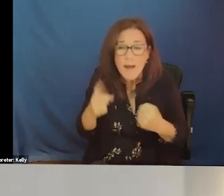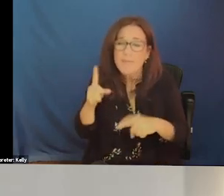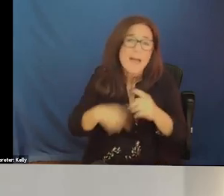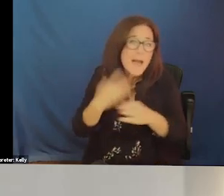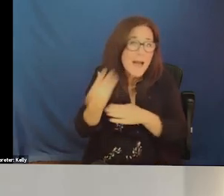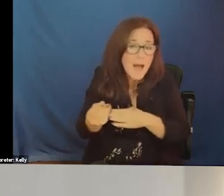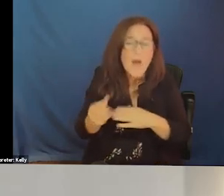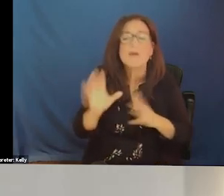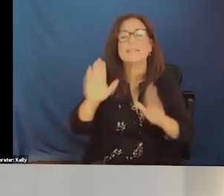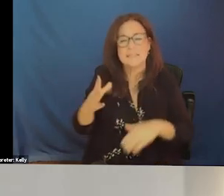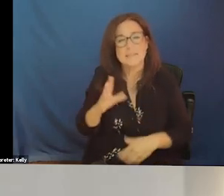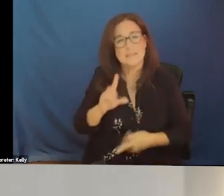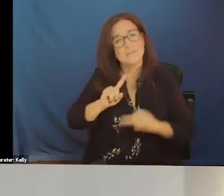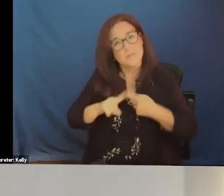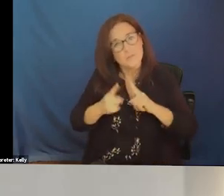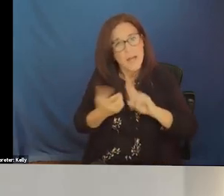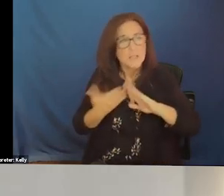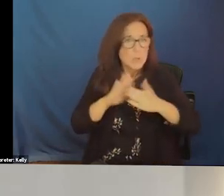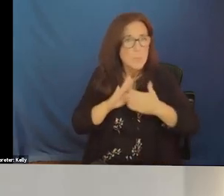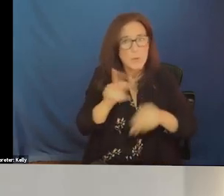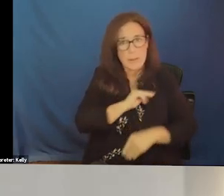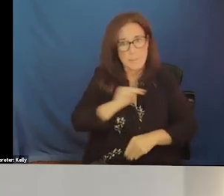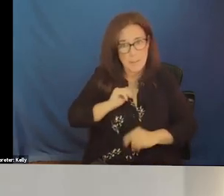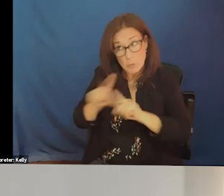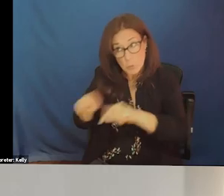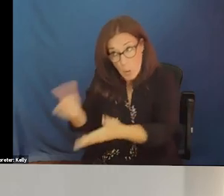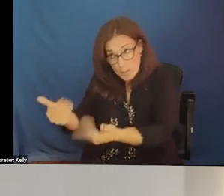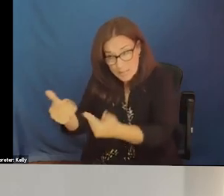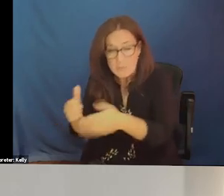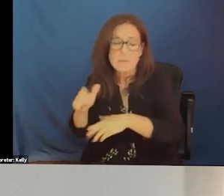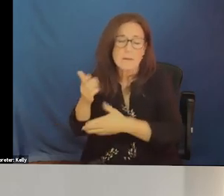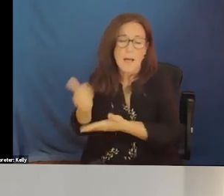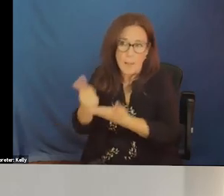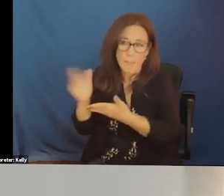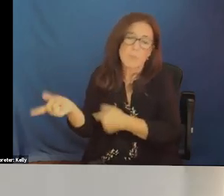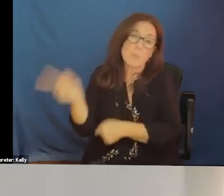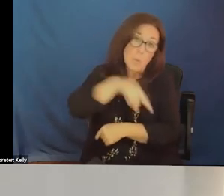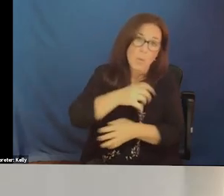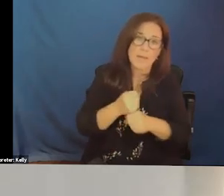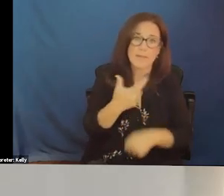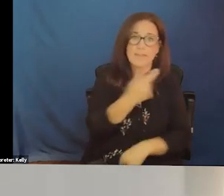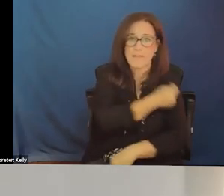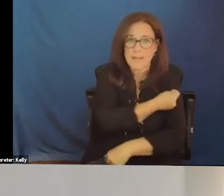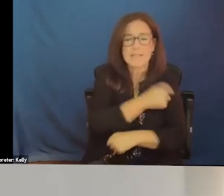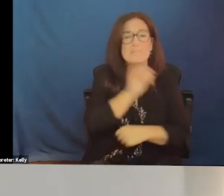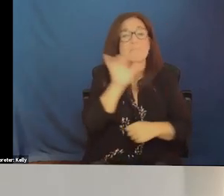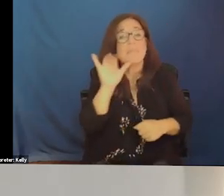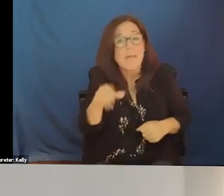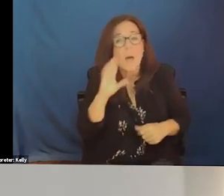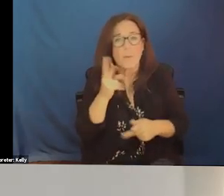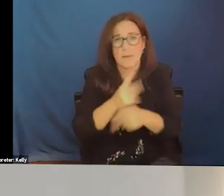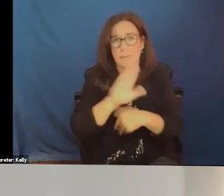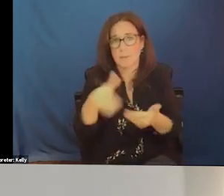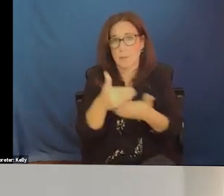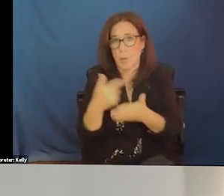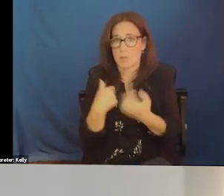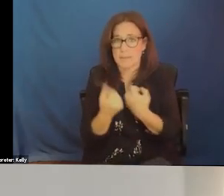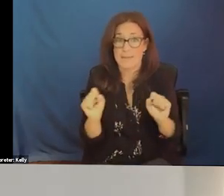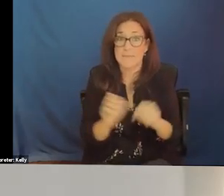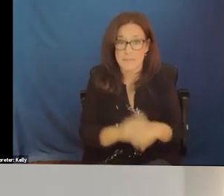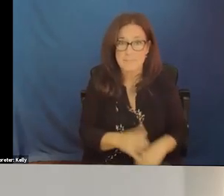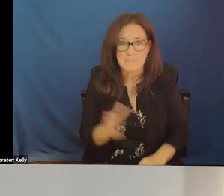pueden hacerlo y podamos mantener a toda nuestra comunidad más a salvo eso es todo gracias muchas gracias